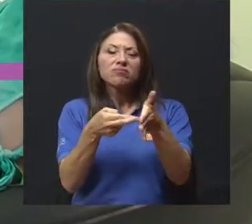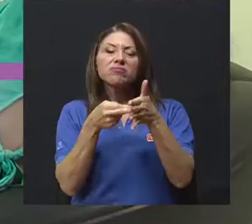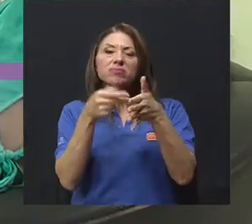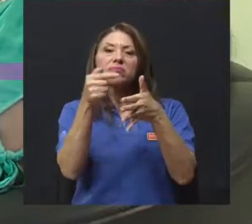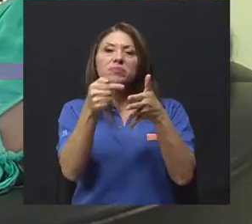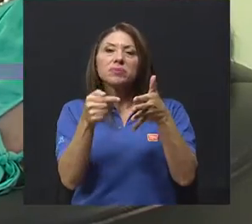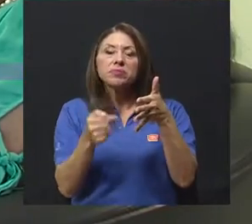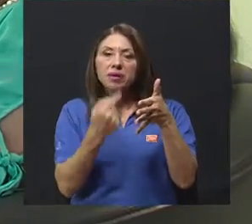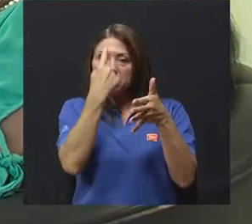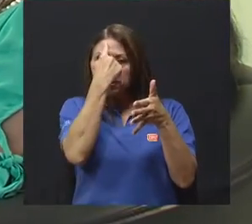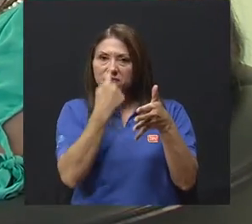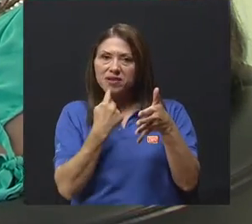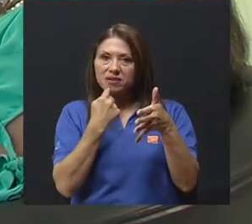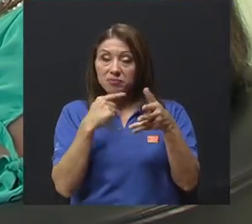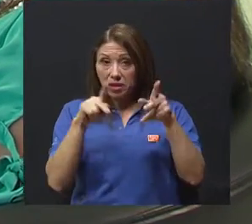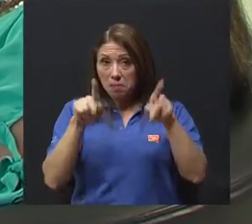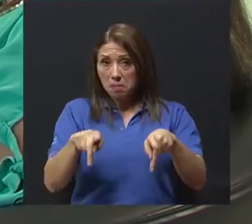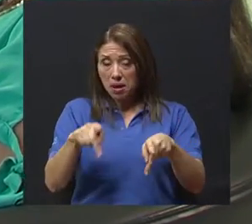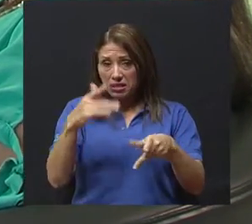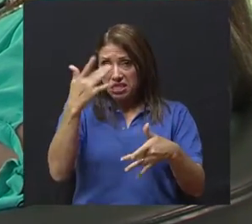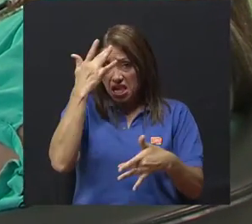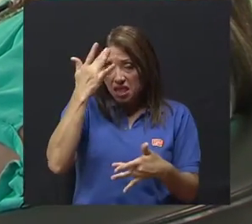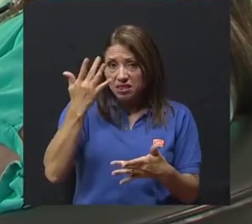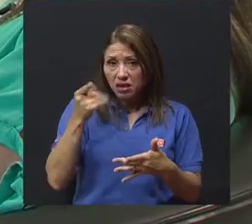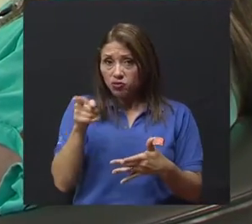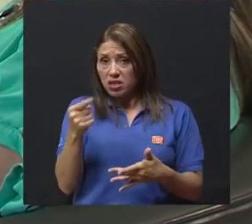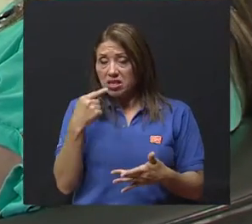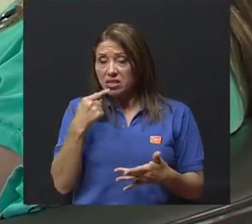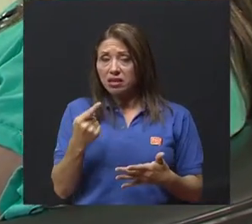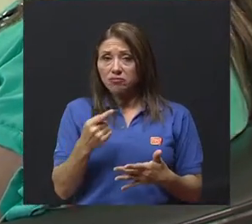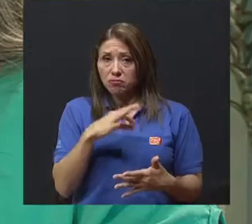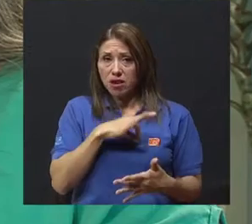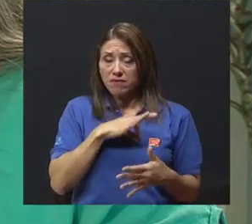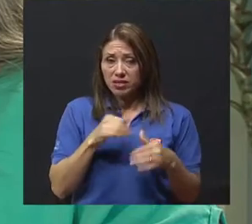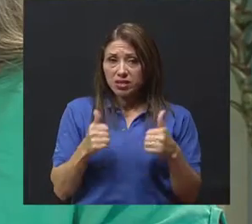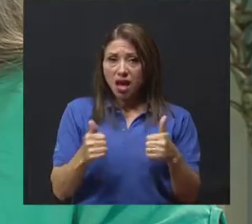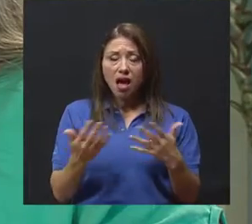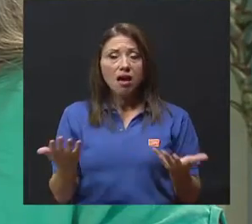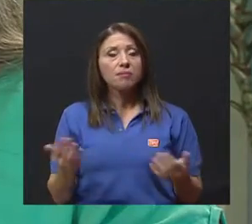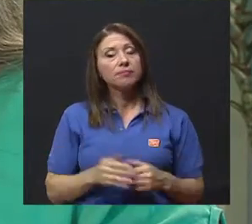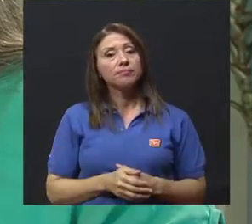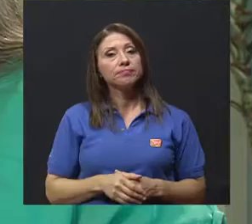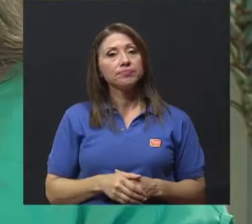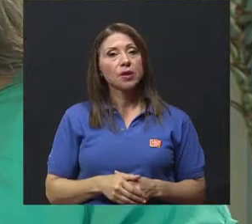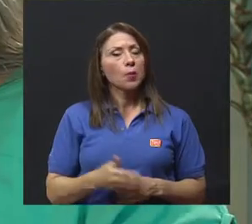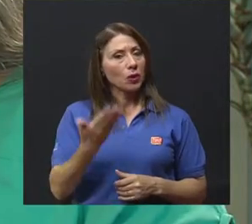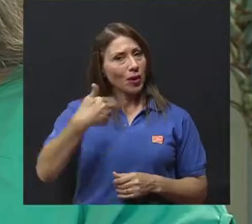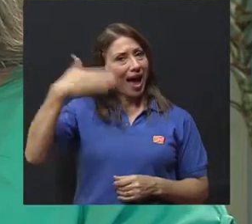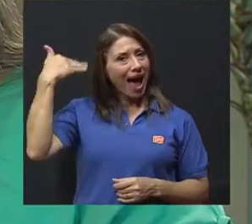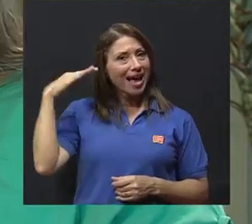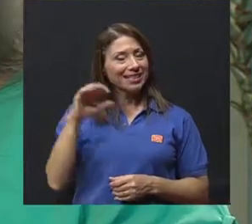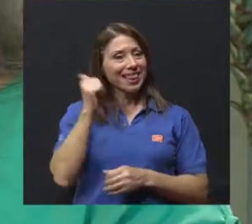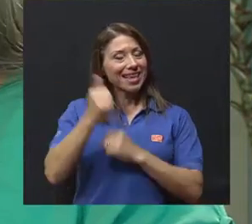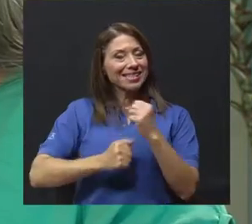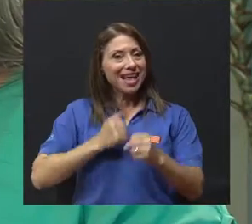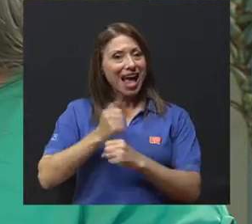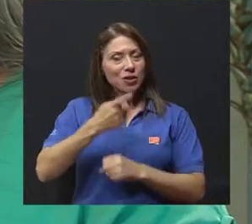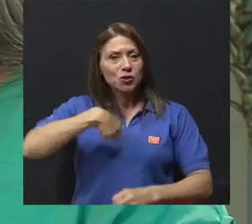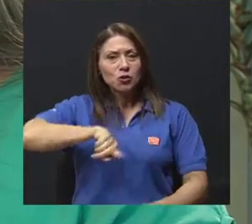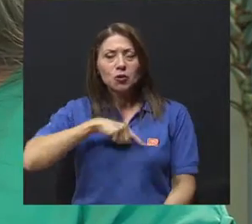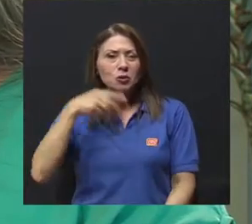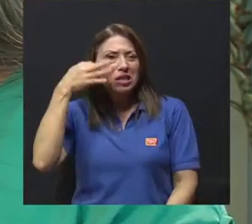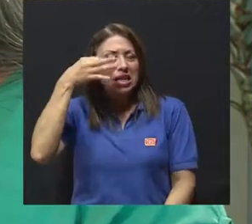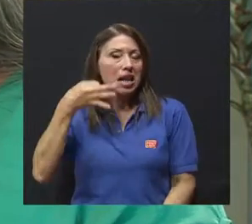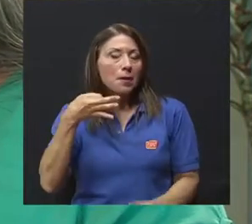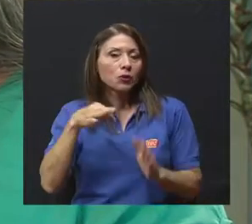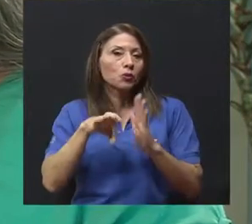del paciente que ustedes dicen que es se vería muy beneficiado esto ok hace diez años pensábamos que la